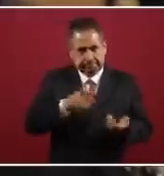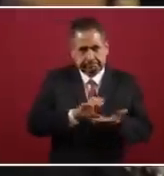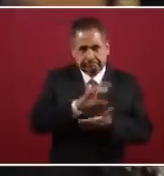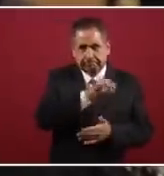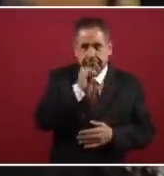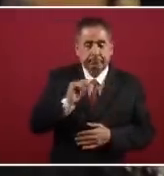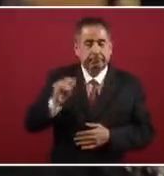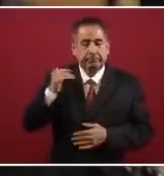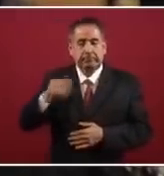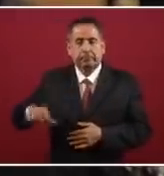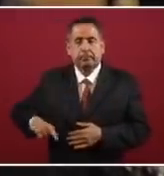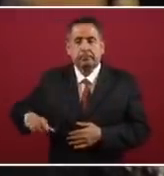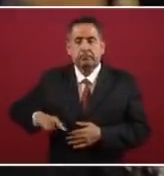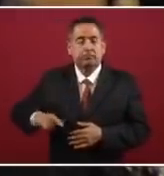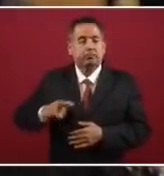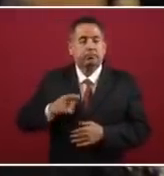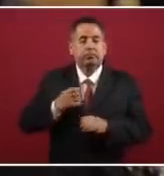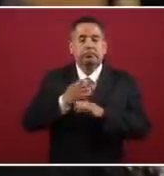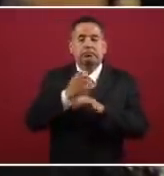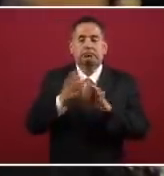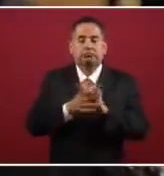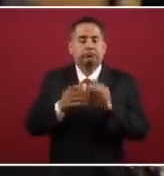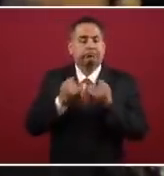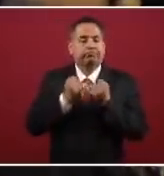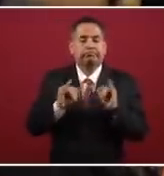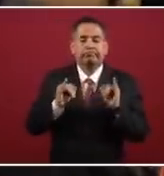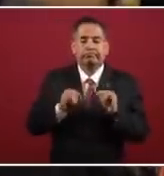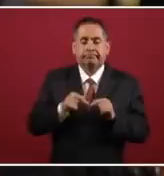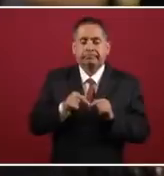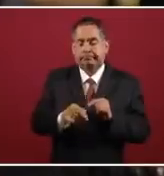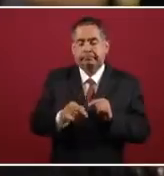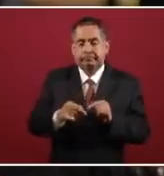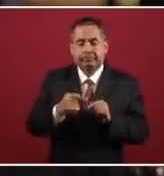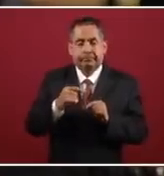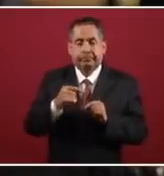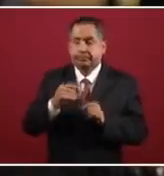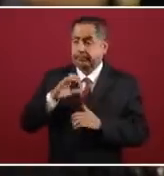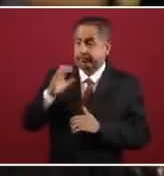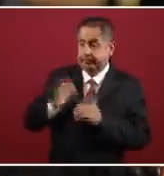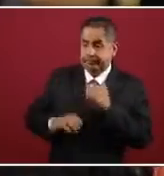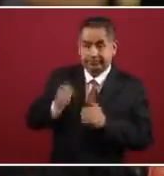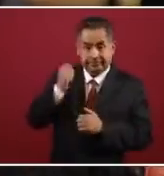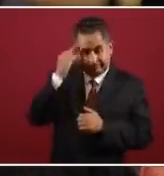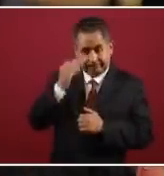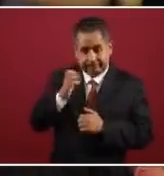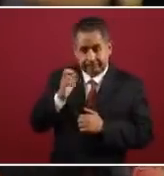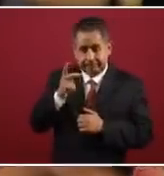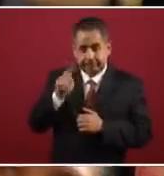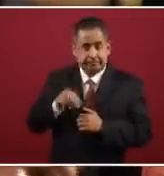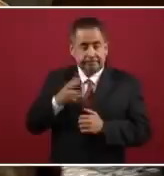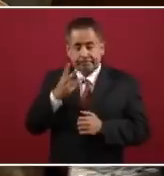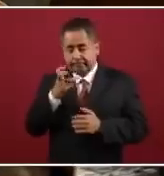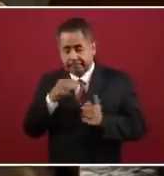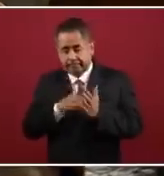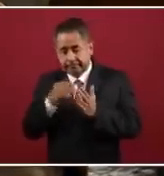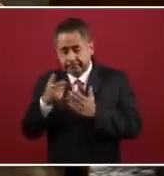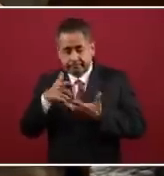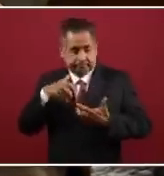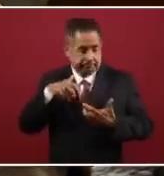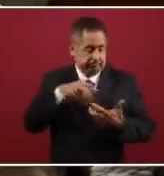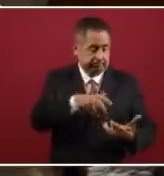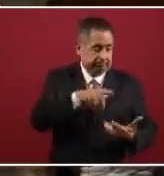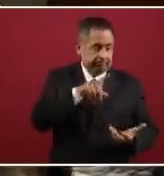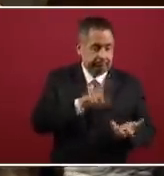el gobernador del estado anunció que lo quería inaugurar al finales del periodo de Enrique Peña Nieto, 300 millones de pesos, con lo que se dice